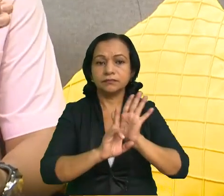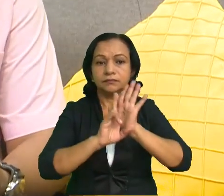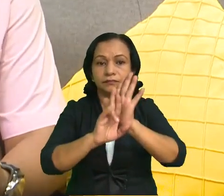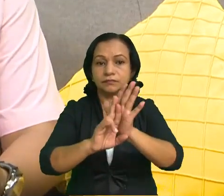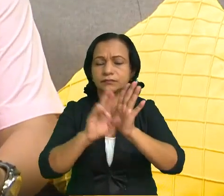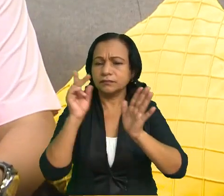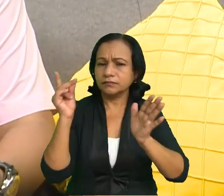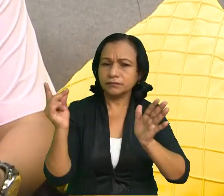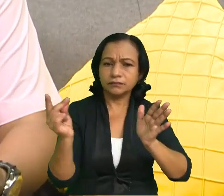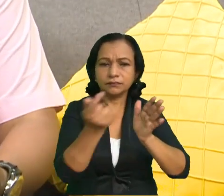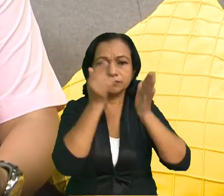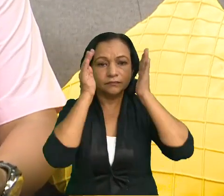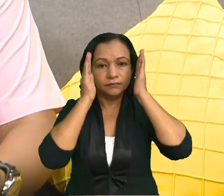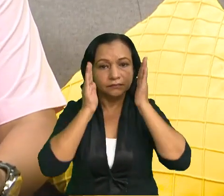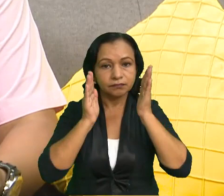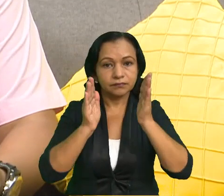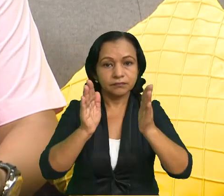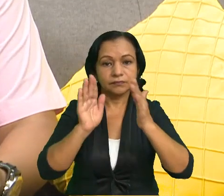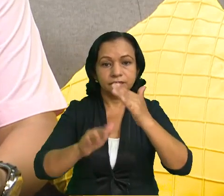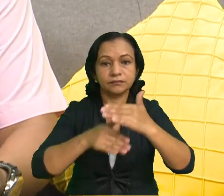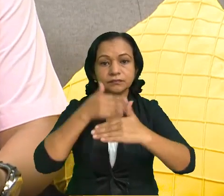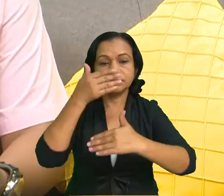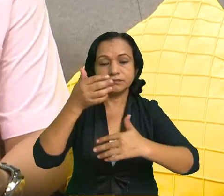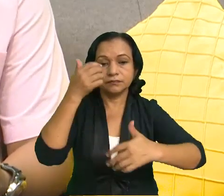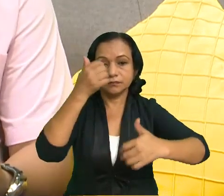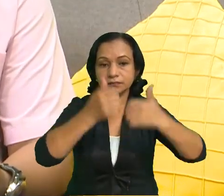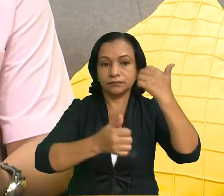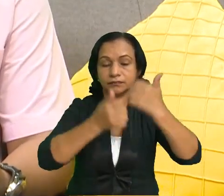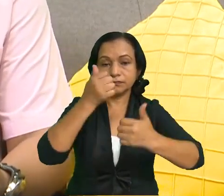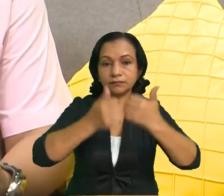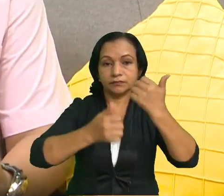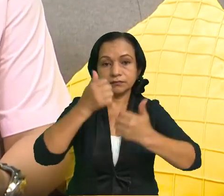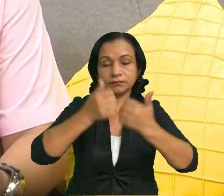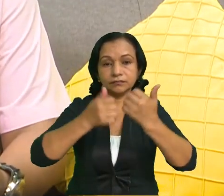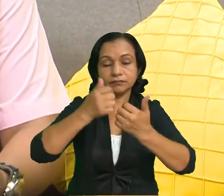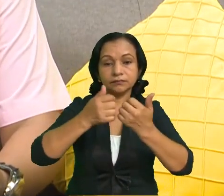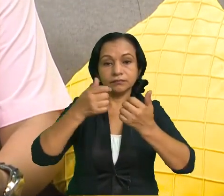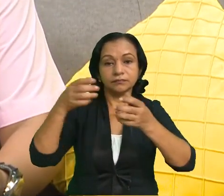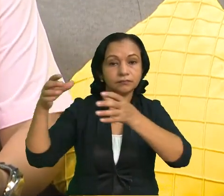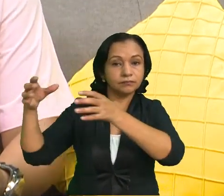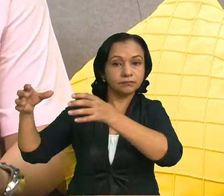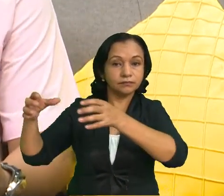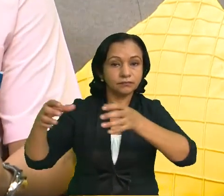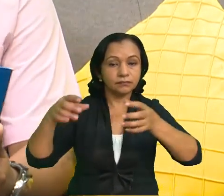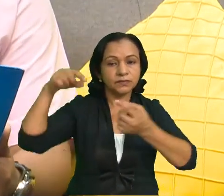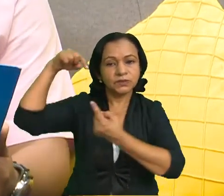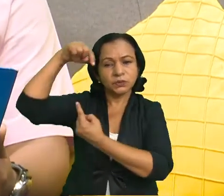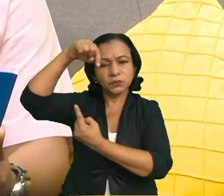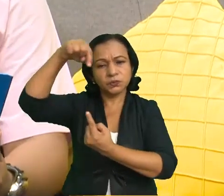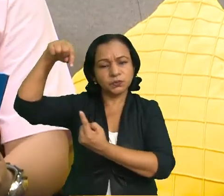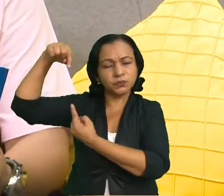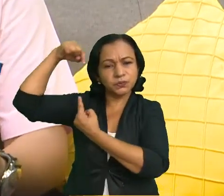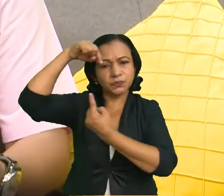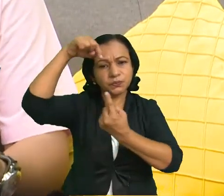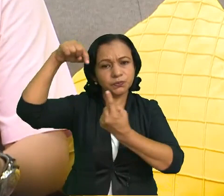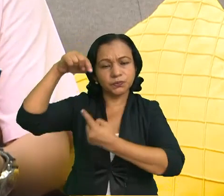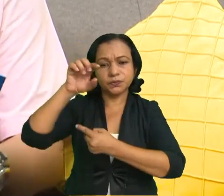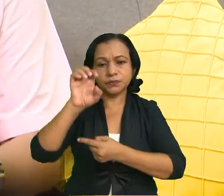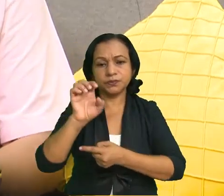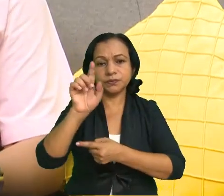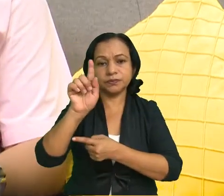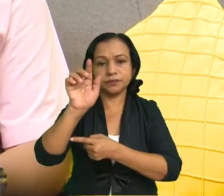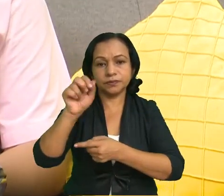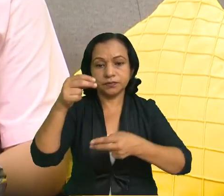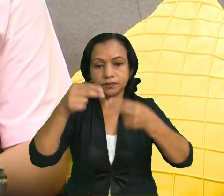también en forma previa ante la emergencia ocasionada por la el ingreso del huracán esta categoría 4 a